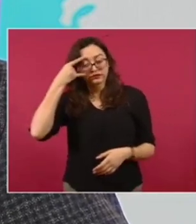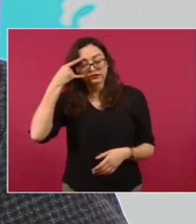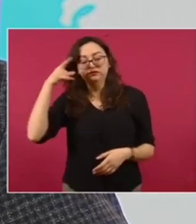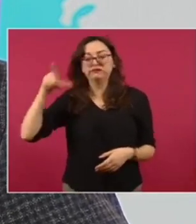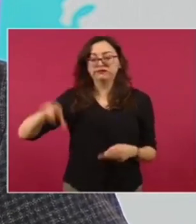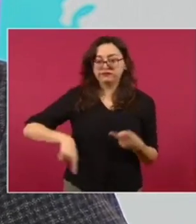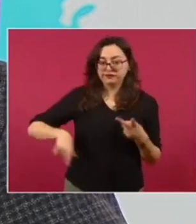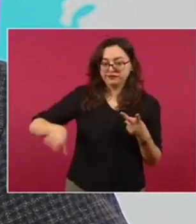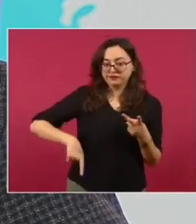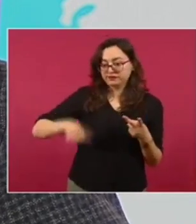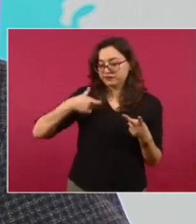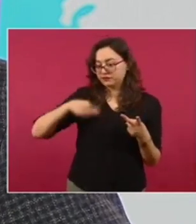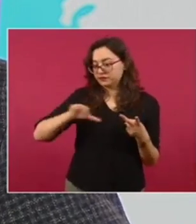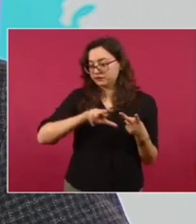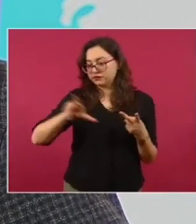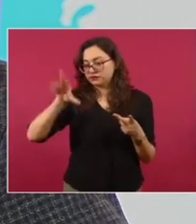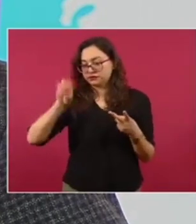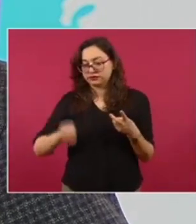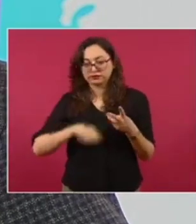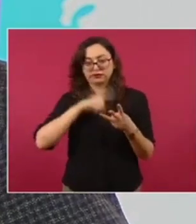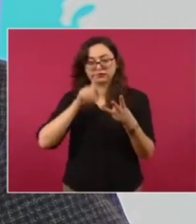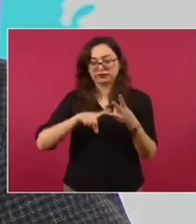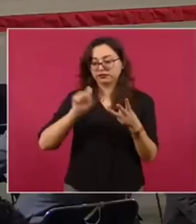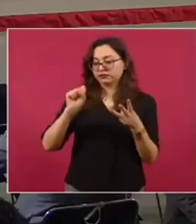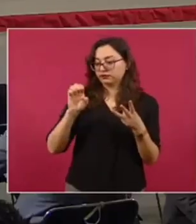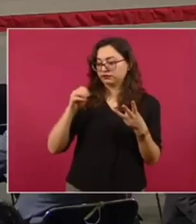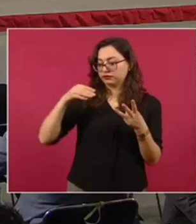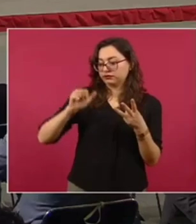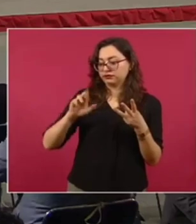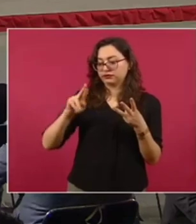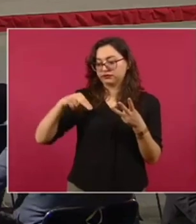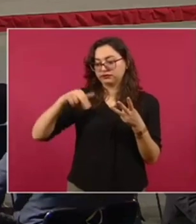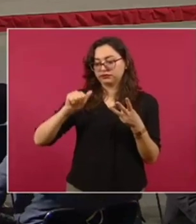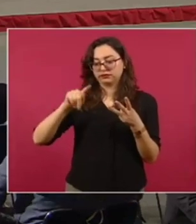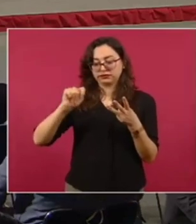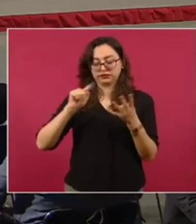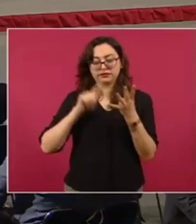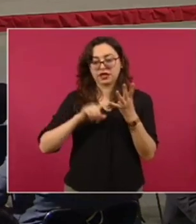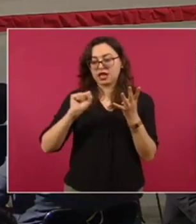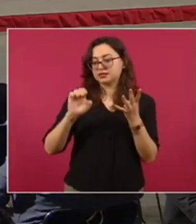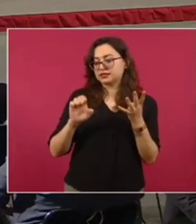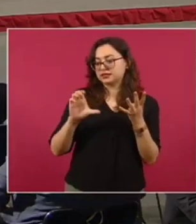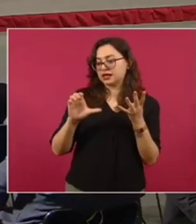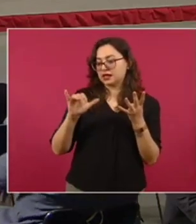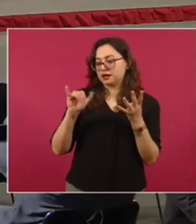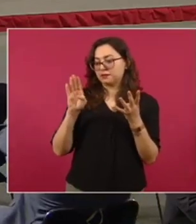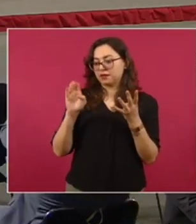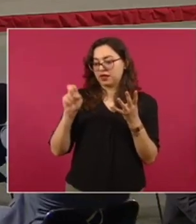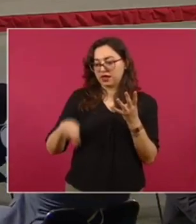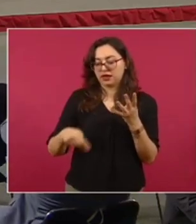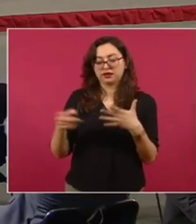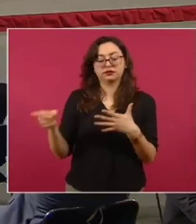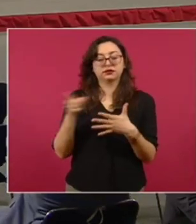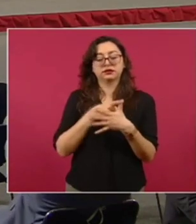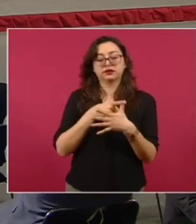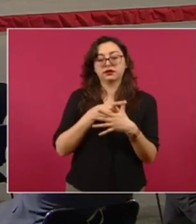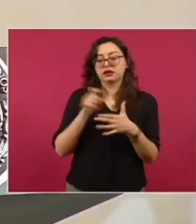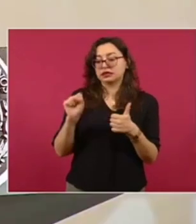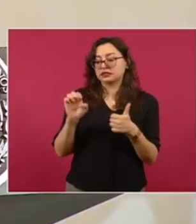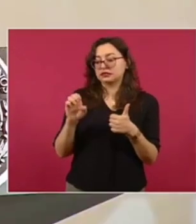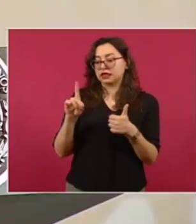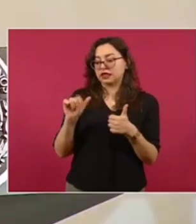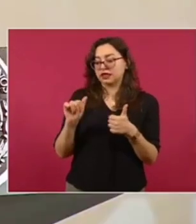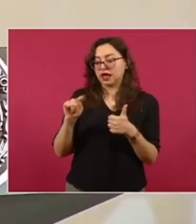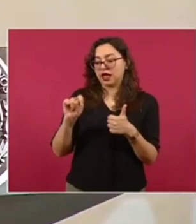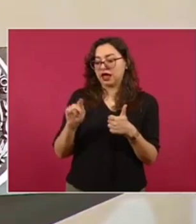gobierno de Quintana Roo, la Semarnat, la Secretaría de Bienestar, la Sedatu